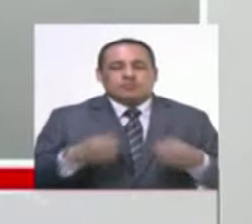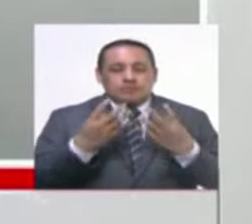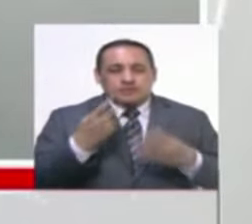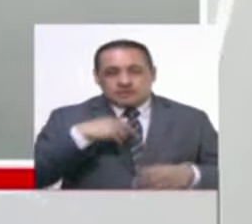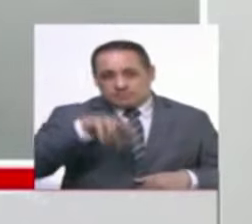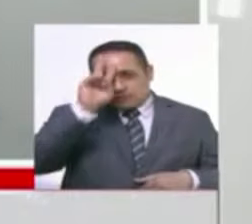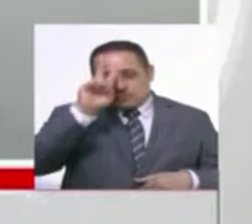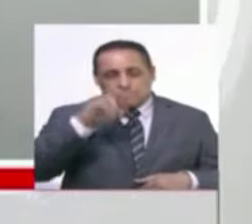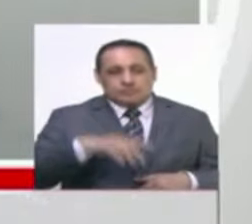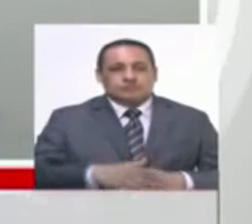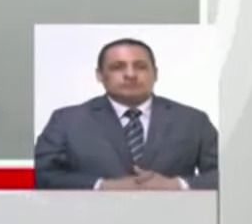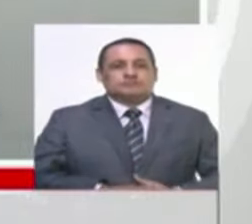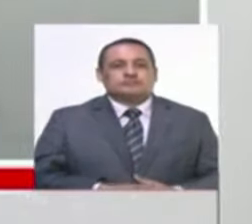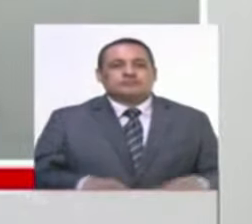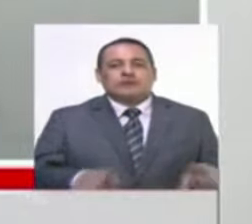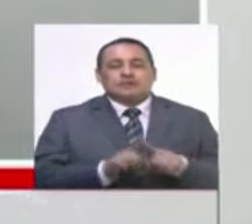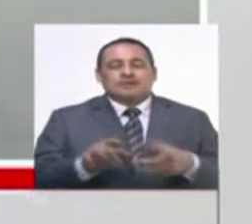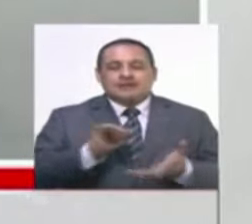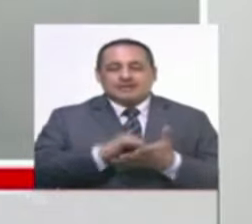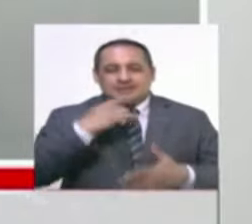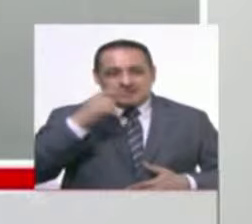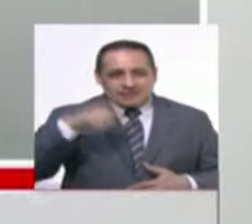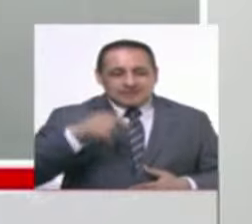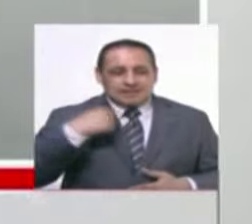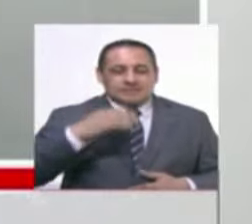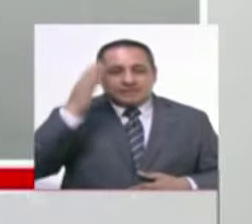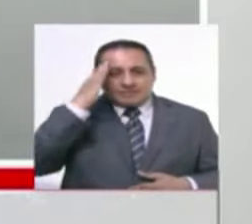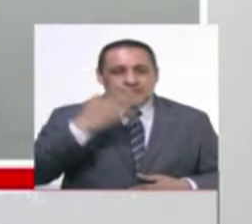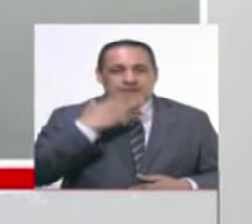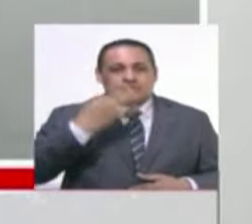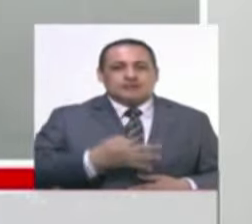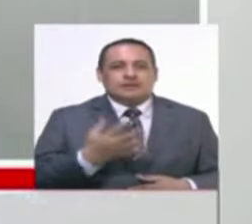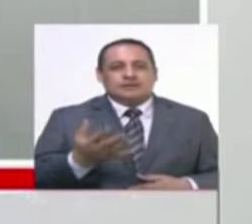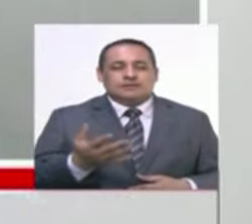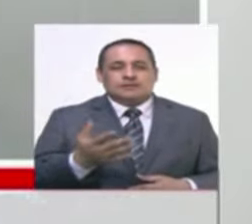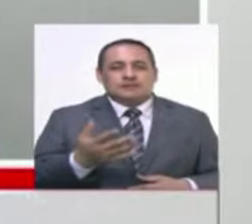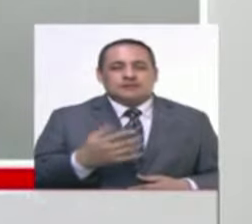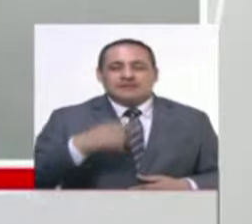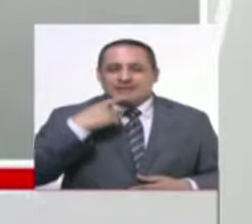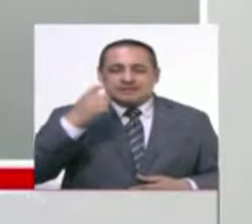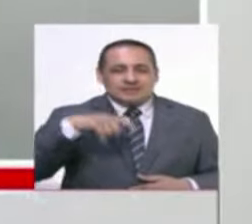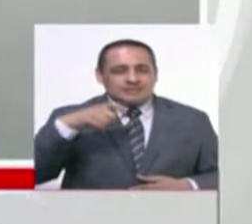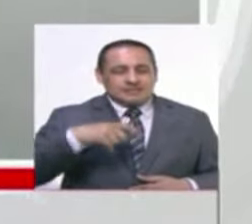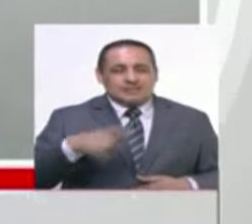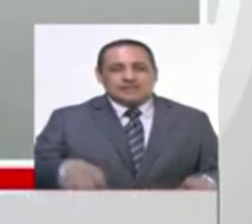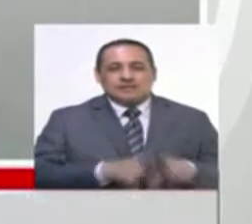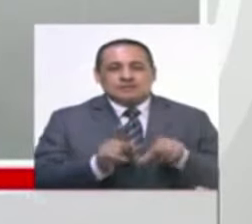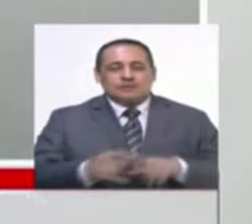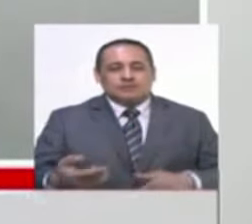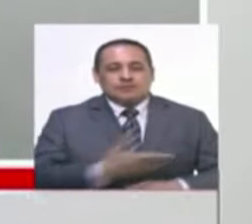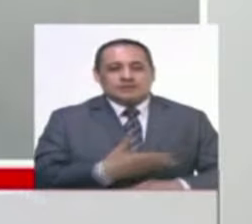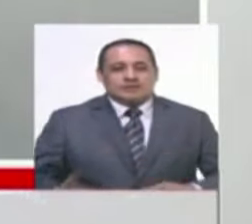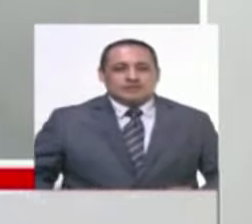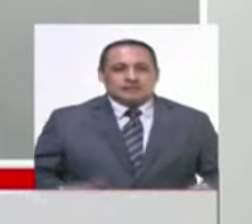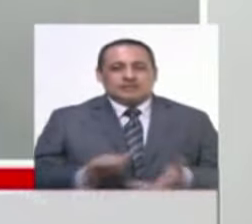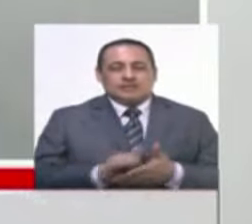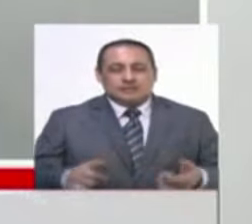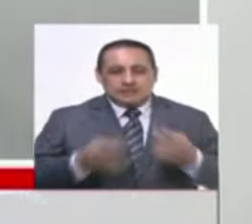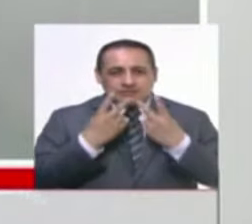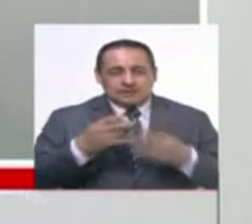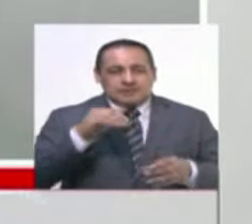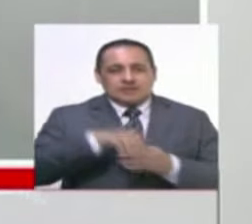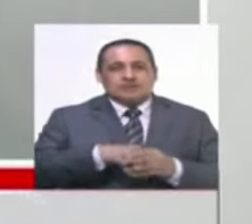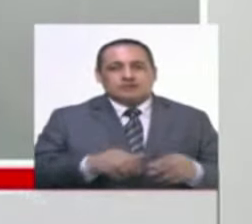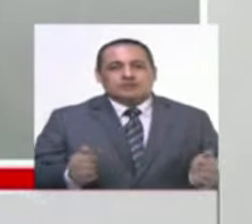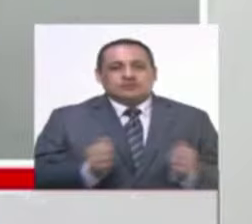país, que necesita saber la verdad, que necesita un presidente que haya sido elegido con